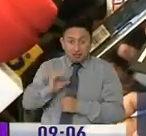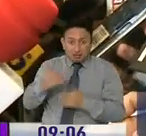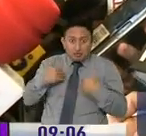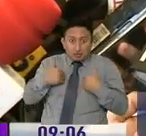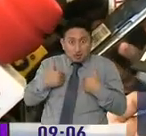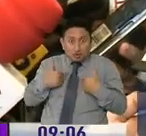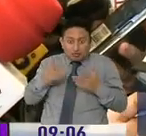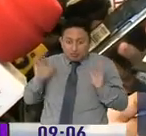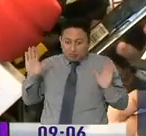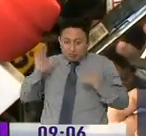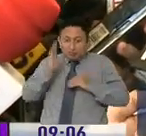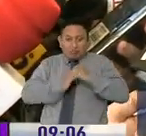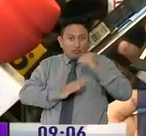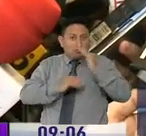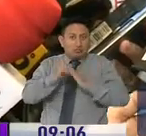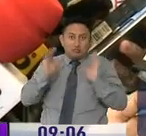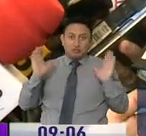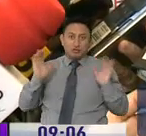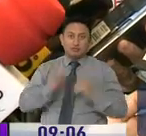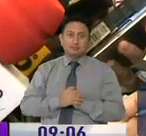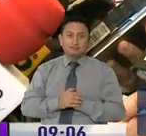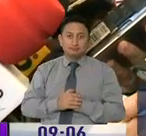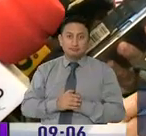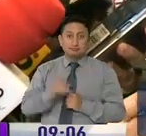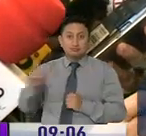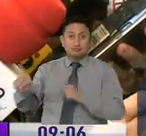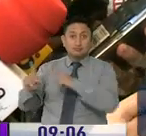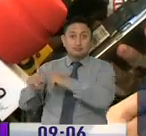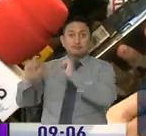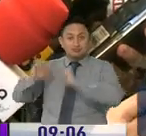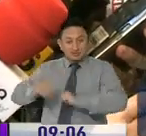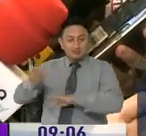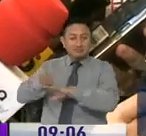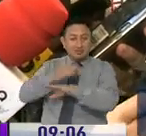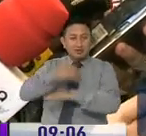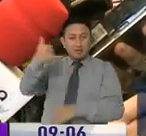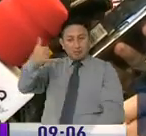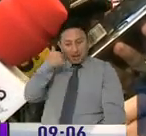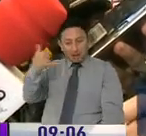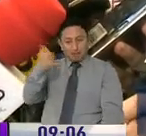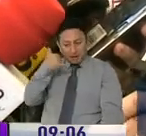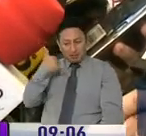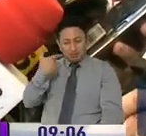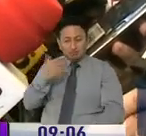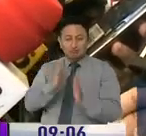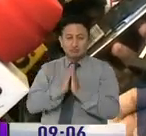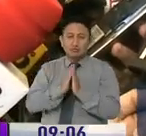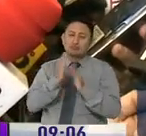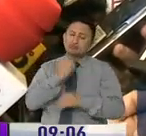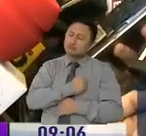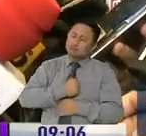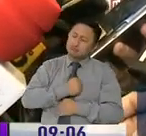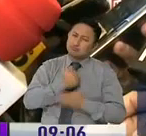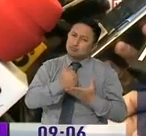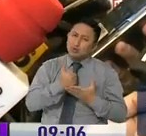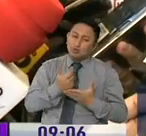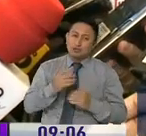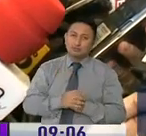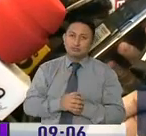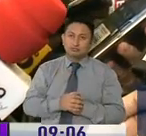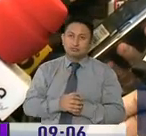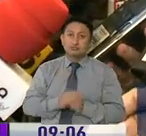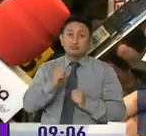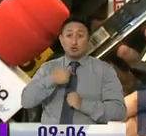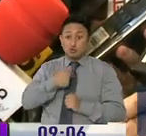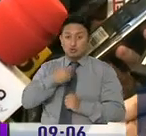centavo de este señor. Él me ha llamado en varias ocasiones pidiendo favores de distinta índole,